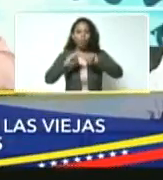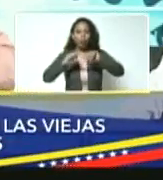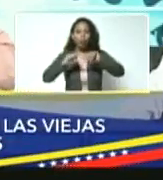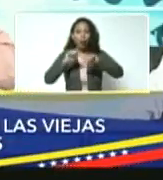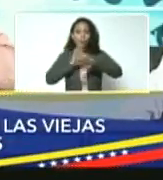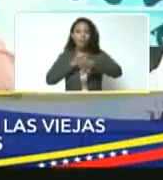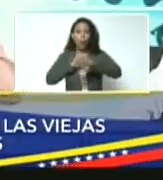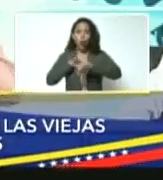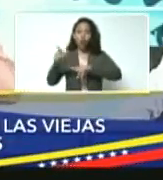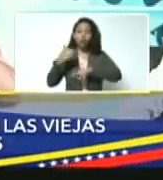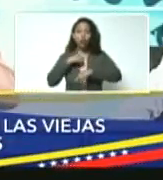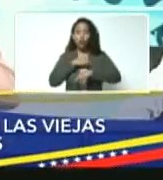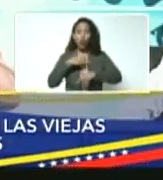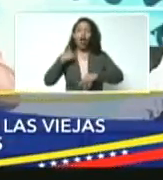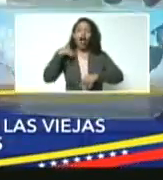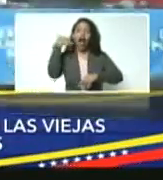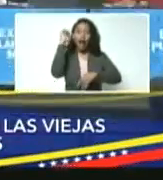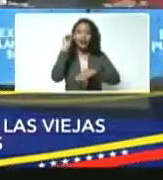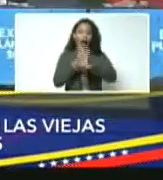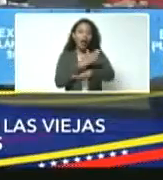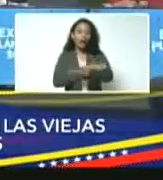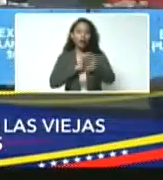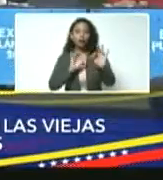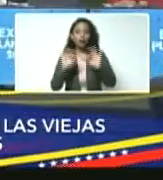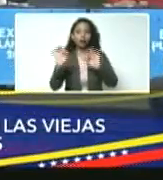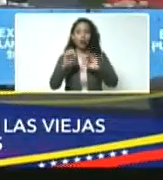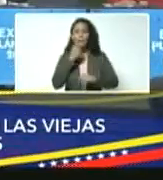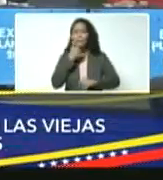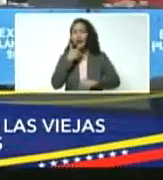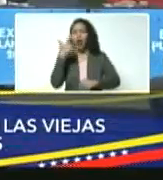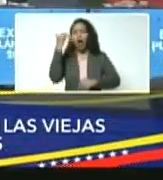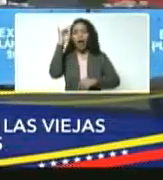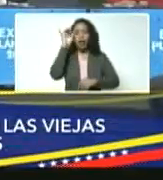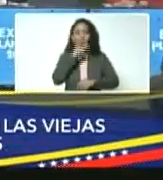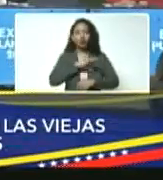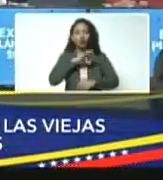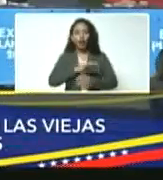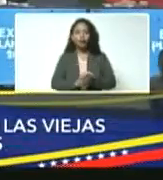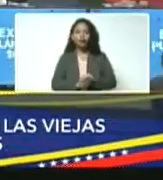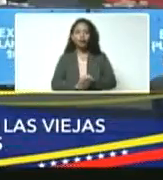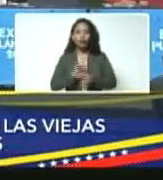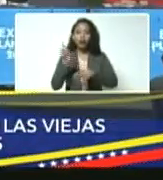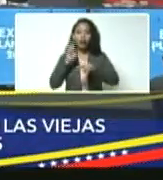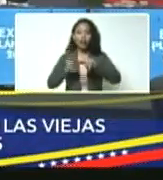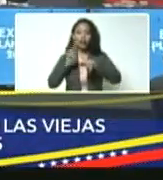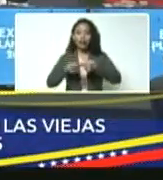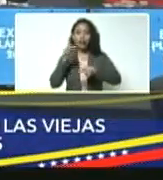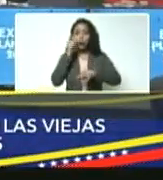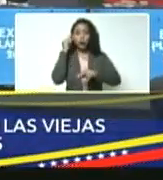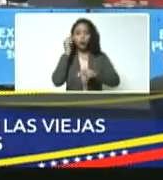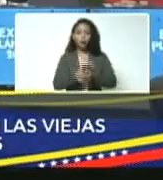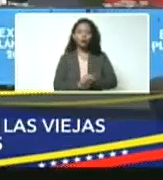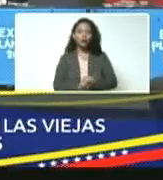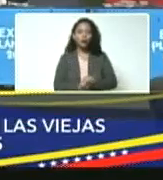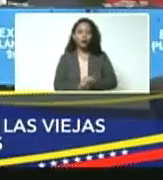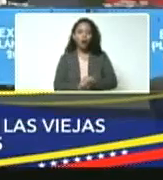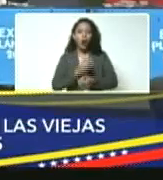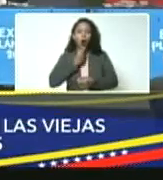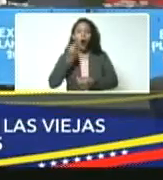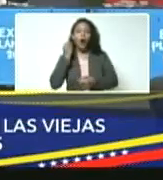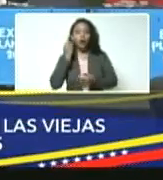eso nosotros tenemos que prepararnos. Lo más hermoso que tiene una sociedad son sus niños, son sus niñas, es su